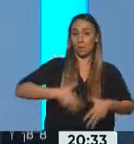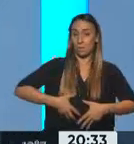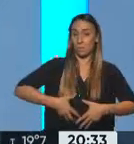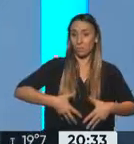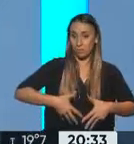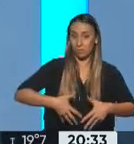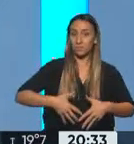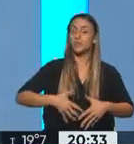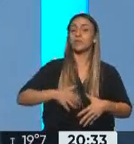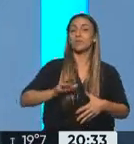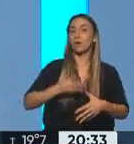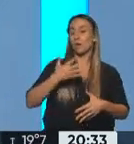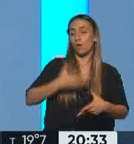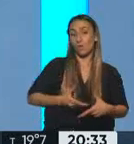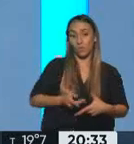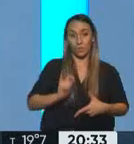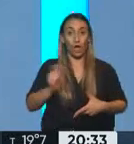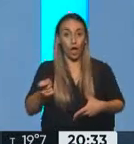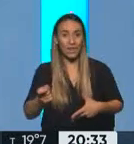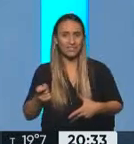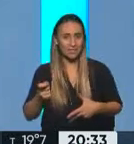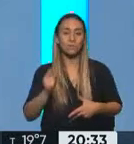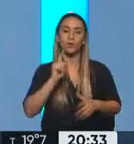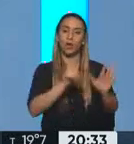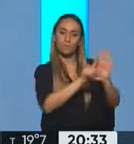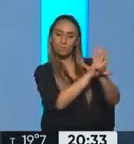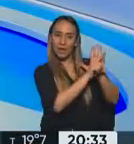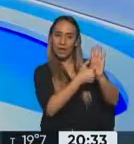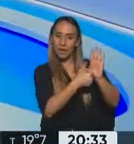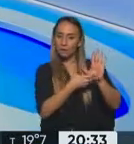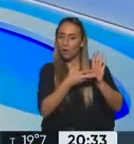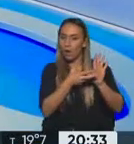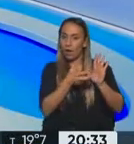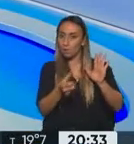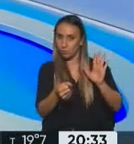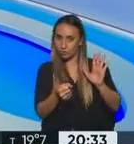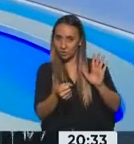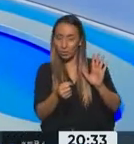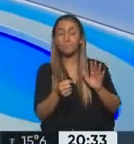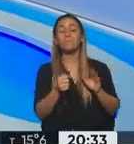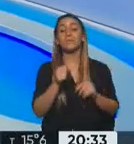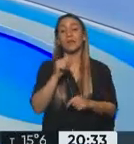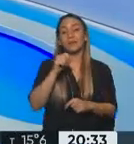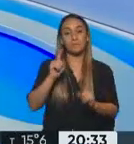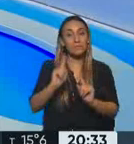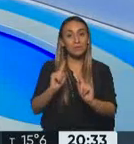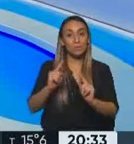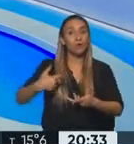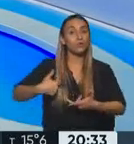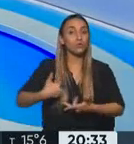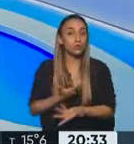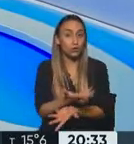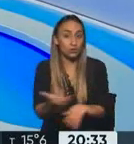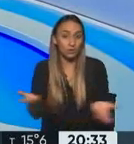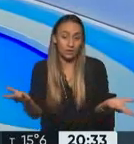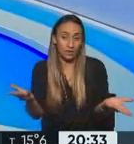con un marco regulatorio que da seguridad jurídica y también hasta en lo que es la sociedad,